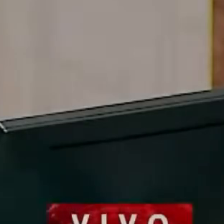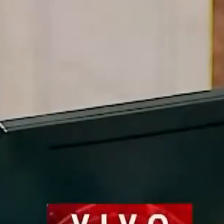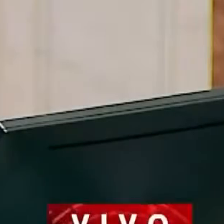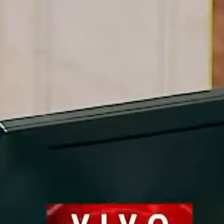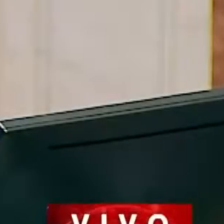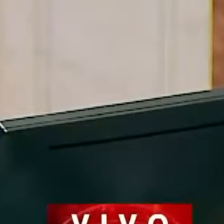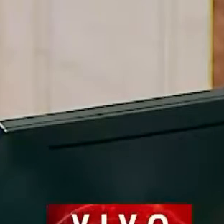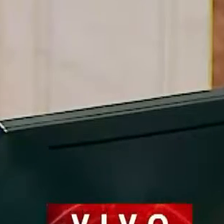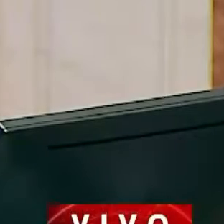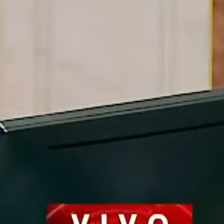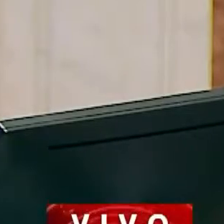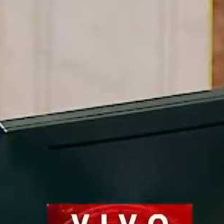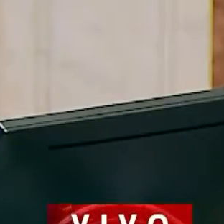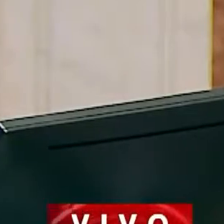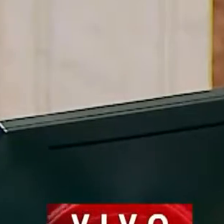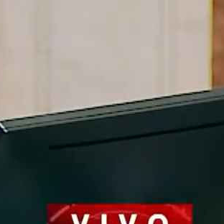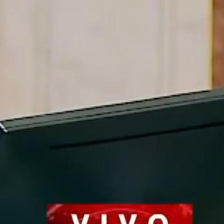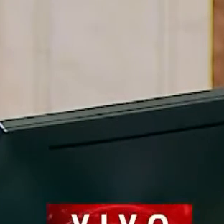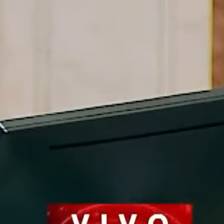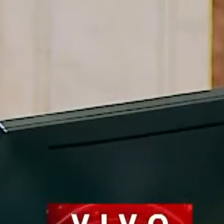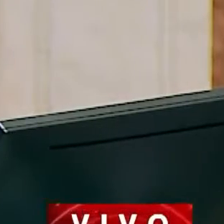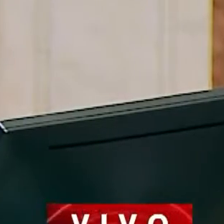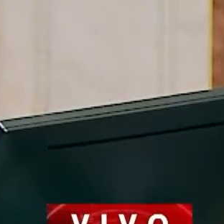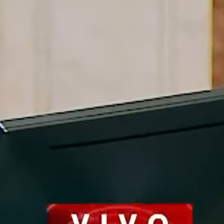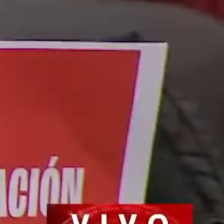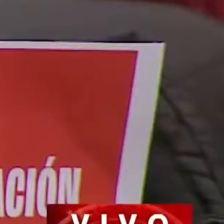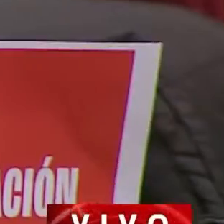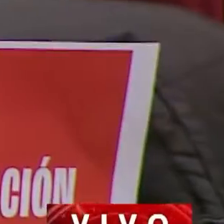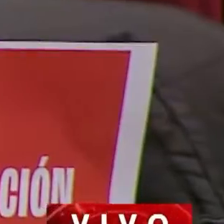En el uso de la palabra, la diputada Romina del Pla.